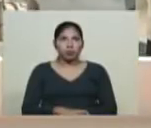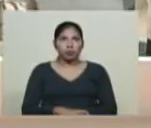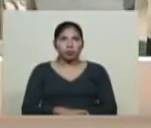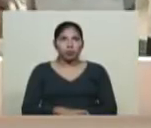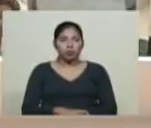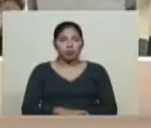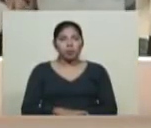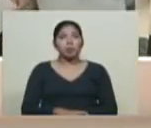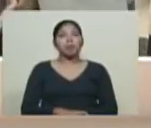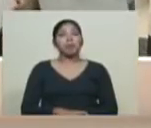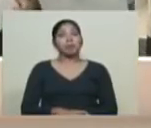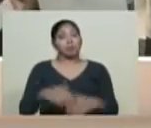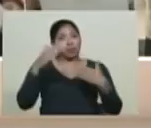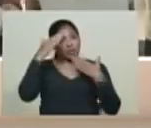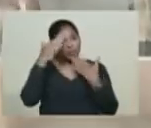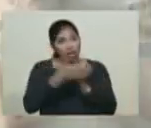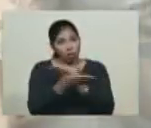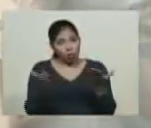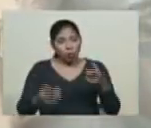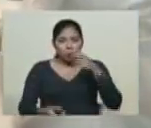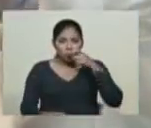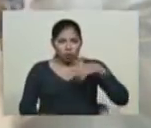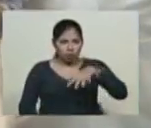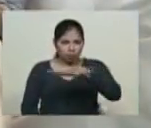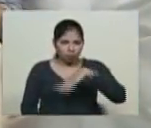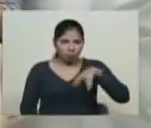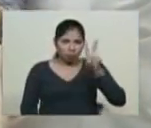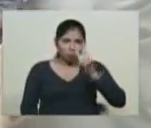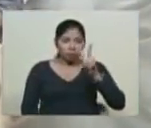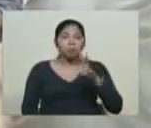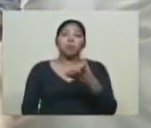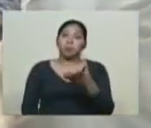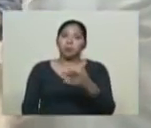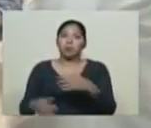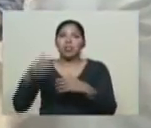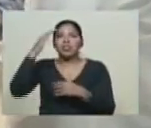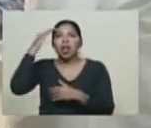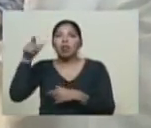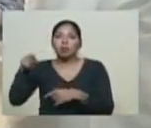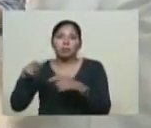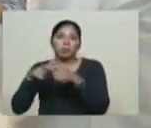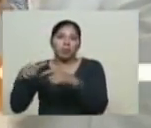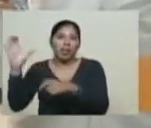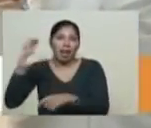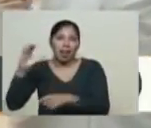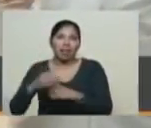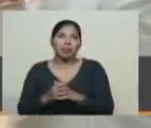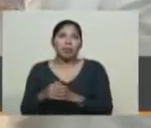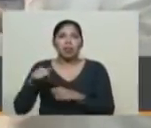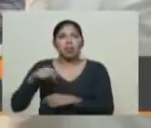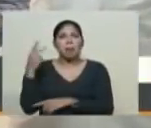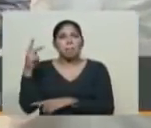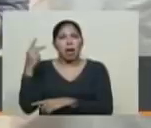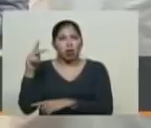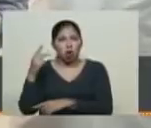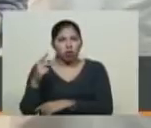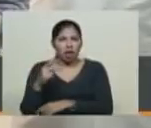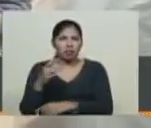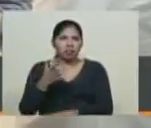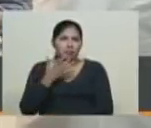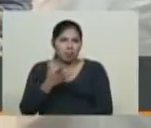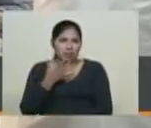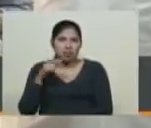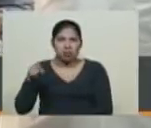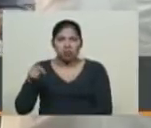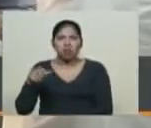Bueno, un saludo a todo el pueblo venezolano y en particular al pueblo caraqueño. Aquí estamos, presidente, en la parroquia San Juan,